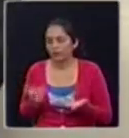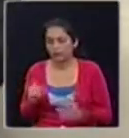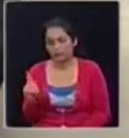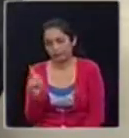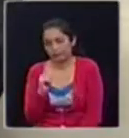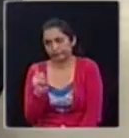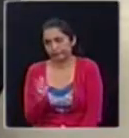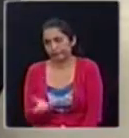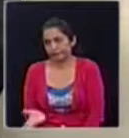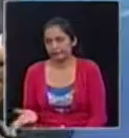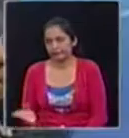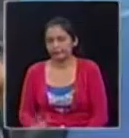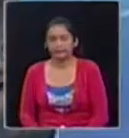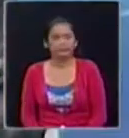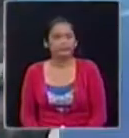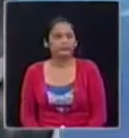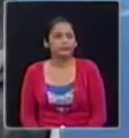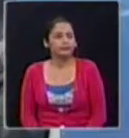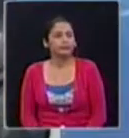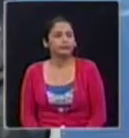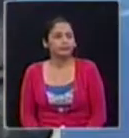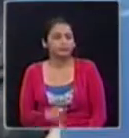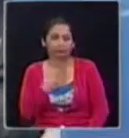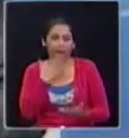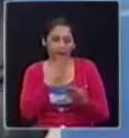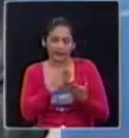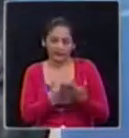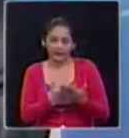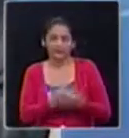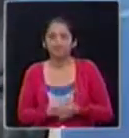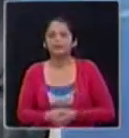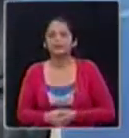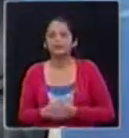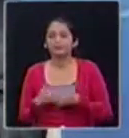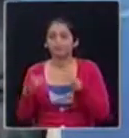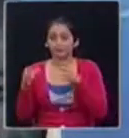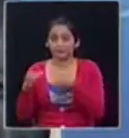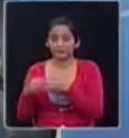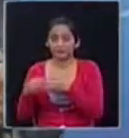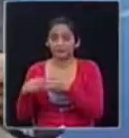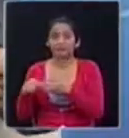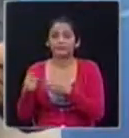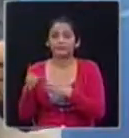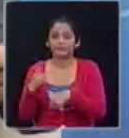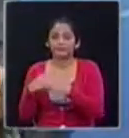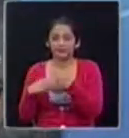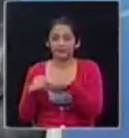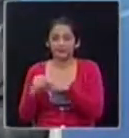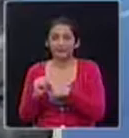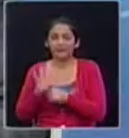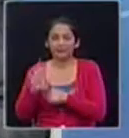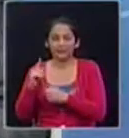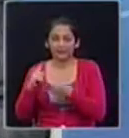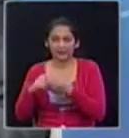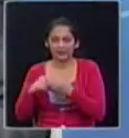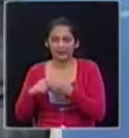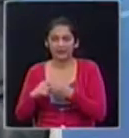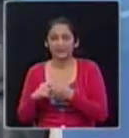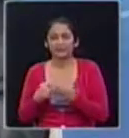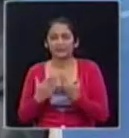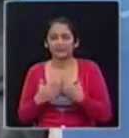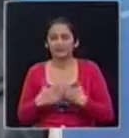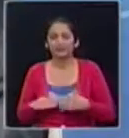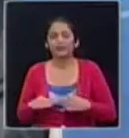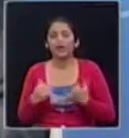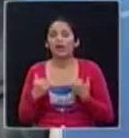manera. Muy bien, gracias a Patricio Alarcón, presidente de la Cámara de Comercio de Quito. Vamos a hacer una pausa, pero al volver Javier Segarra entrevistará a Juan